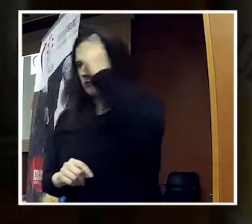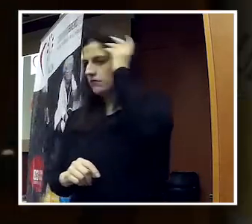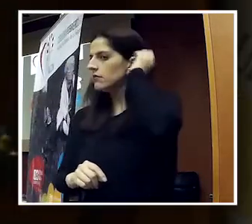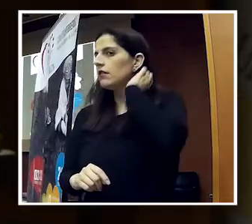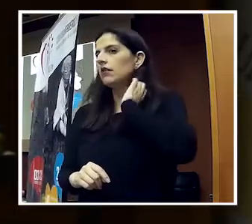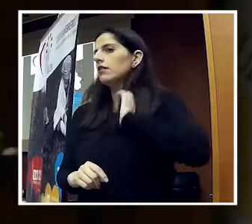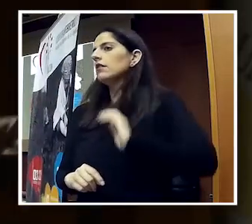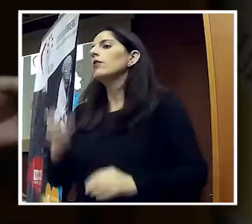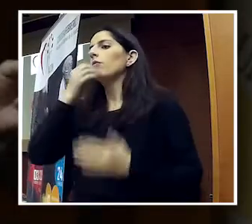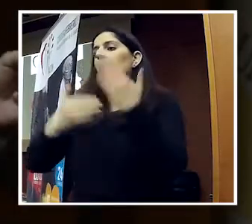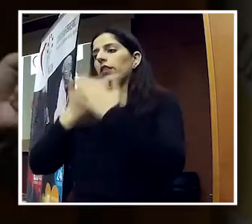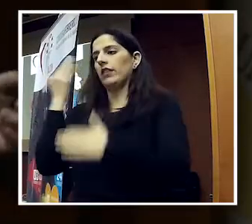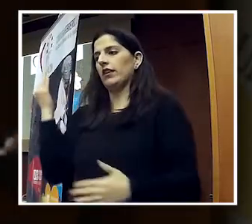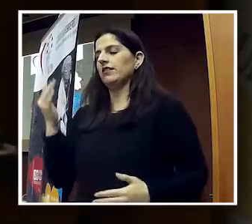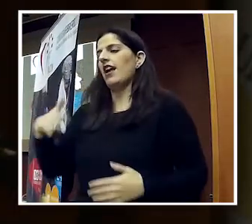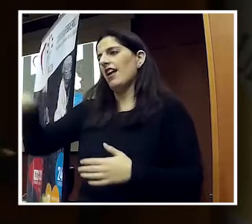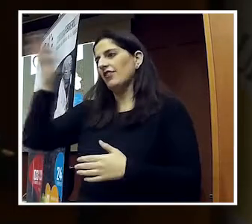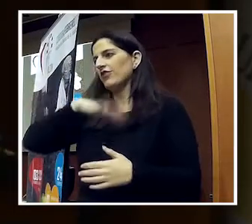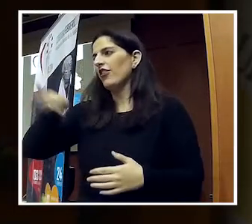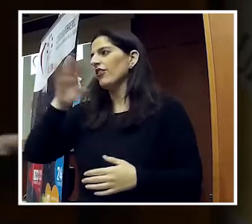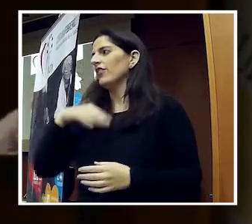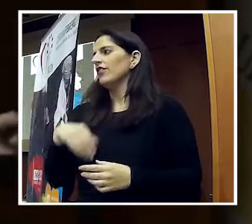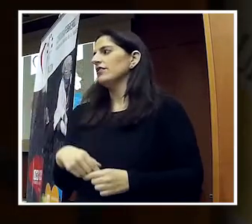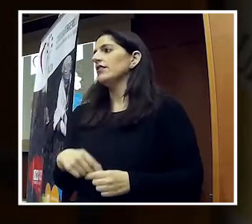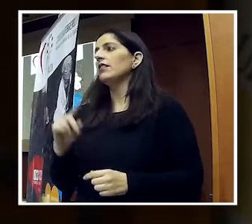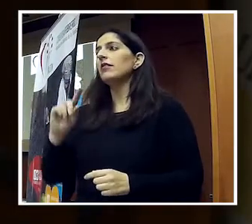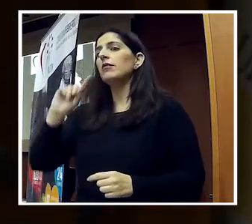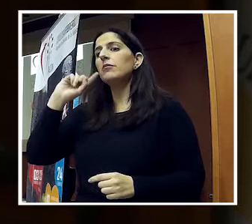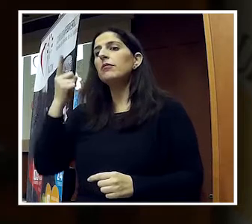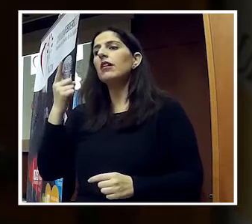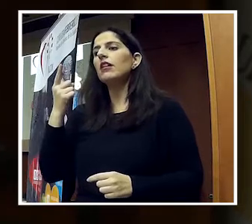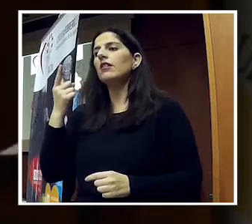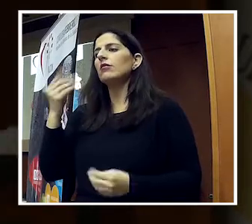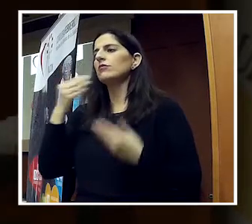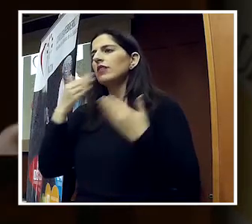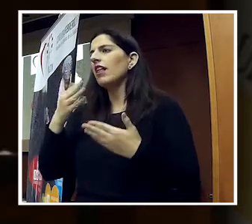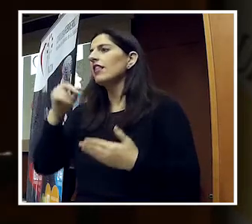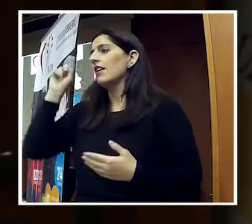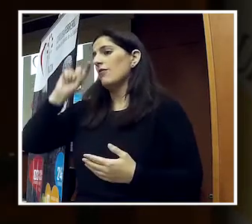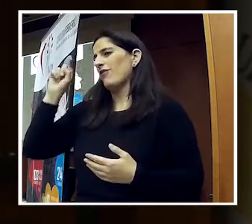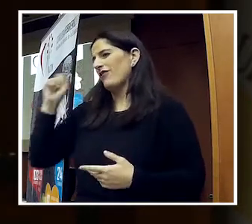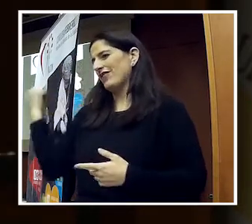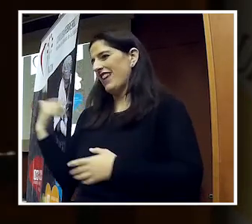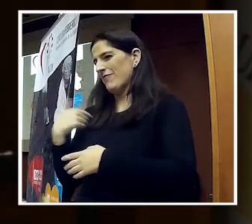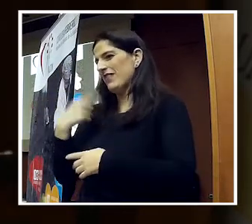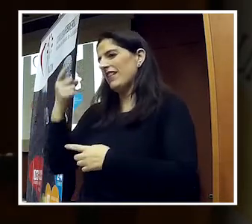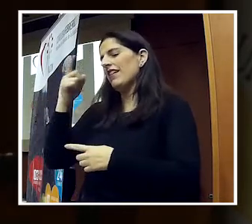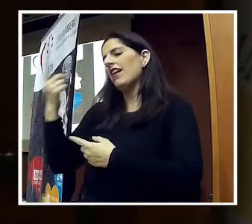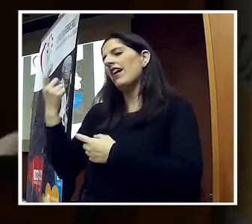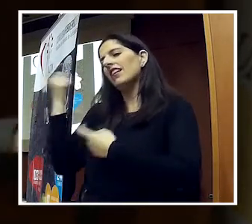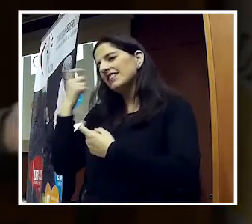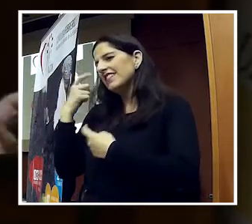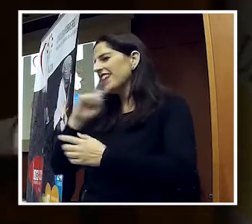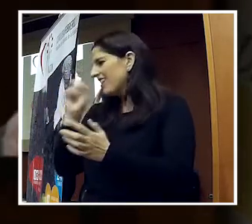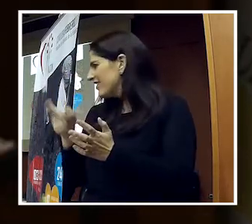Bueno, buenos días a todos. Antes de nada, darle las gracias al profesor Pérez Jiménez, a mi maestro,